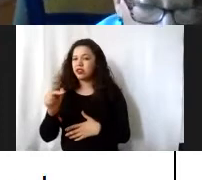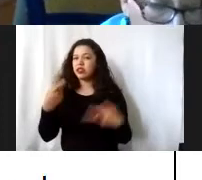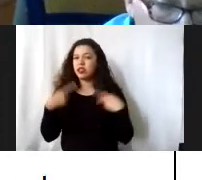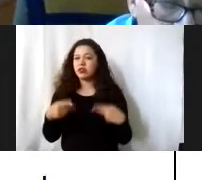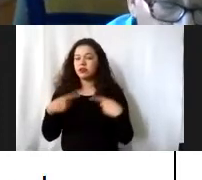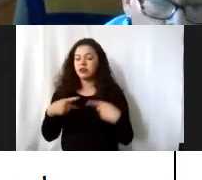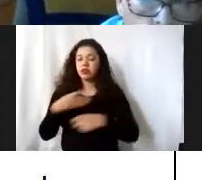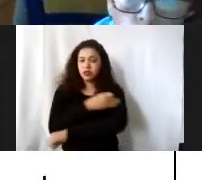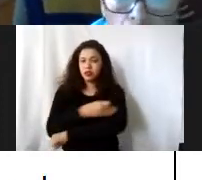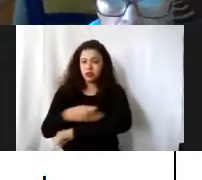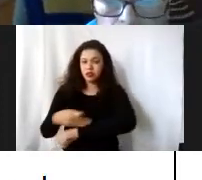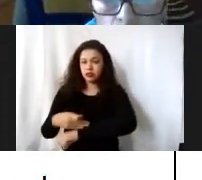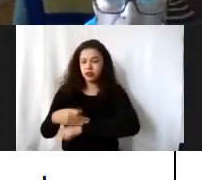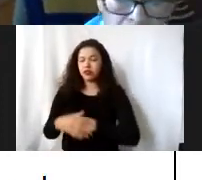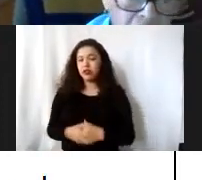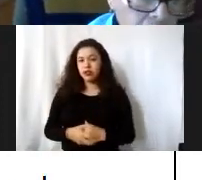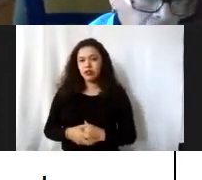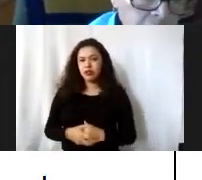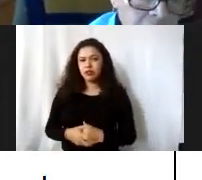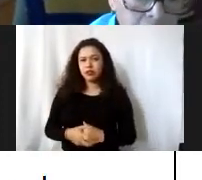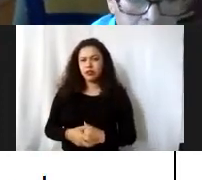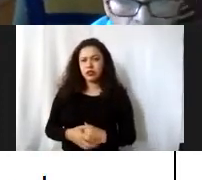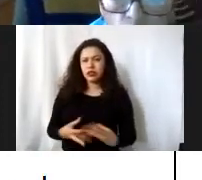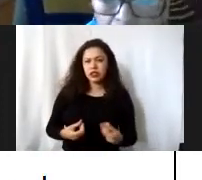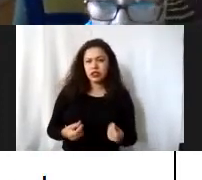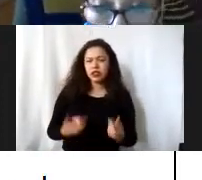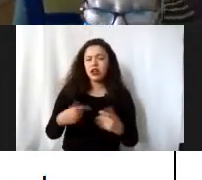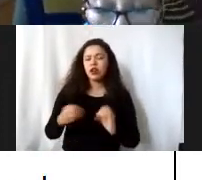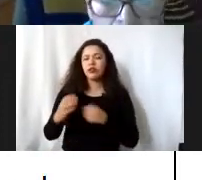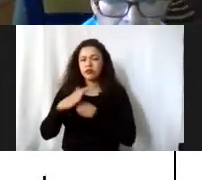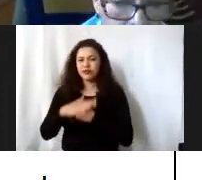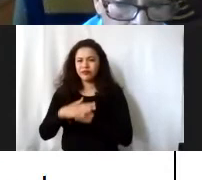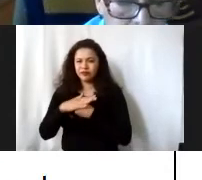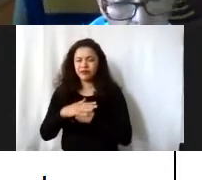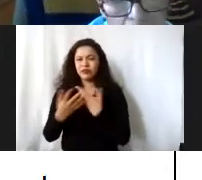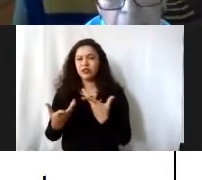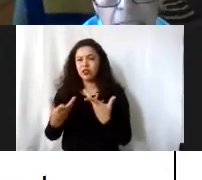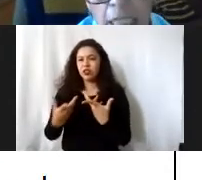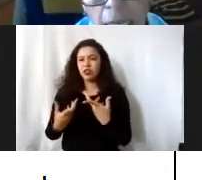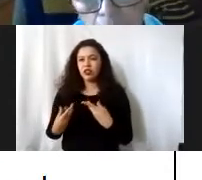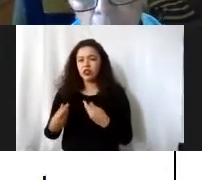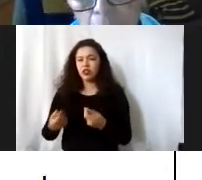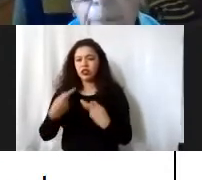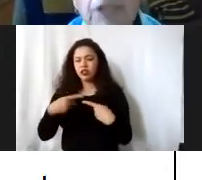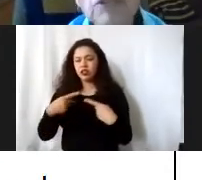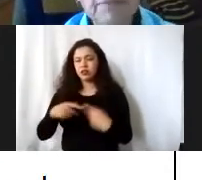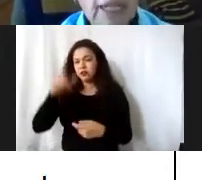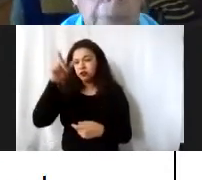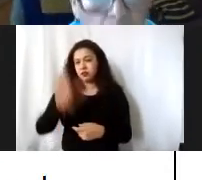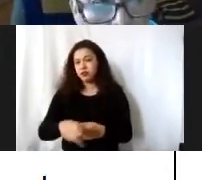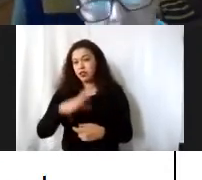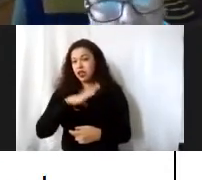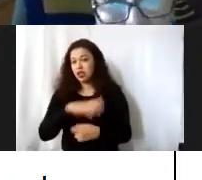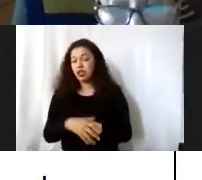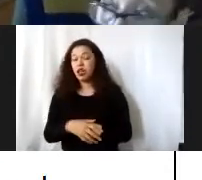están haciendo un gasto o están saliendo ingresos de la persona que tienen ahí, pero también a lo